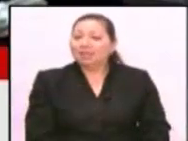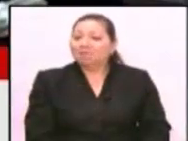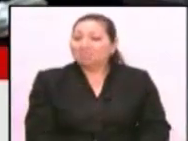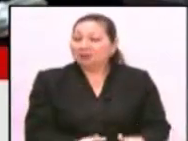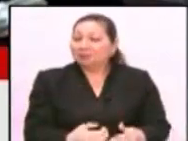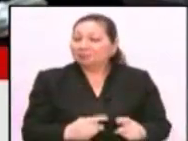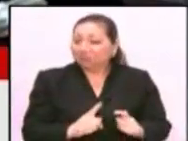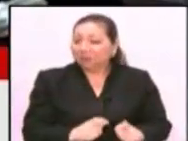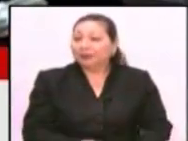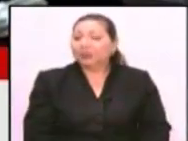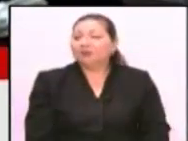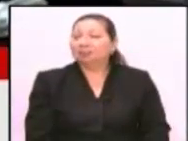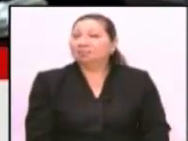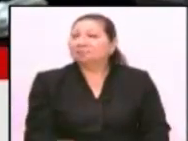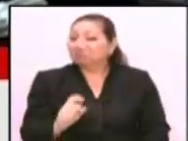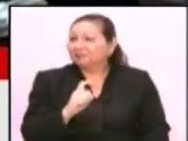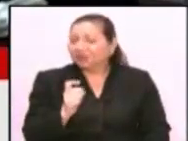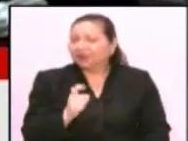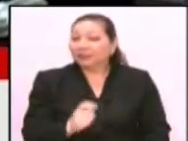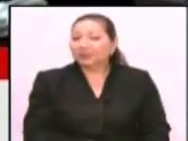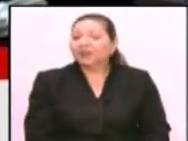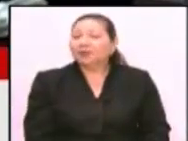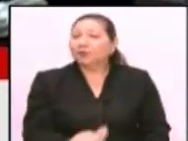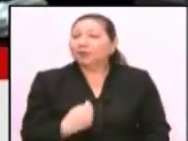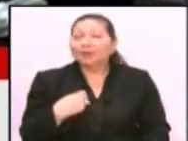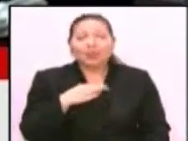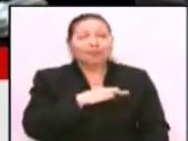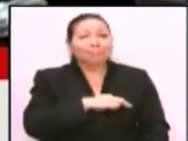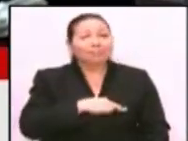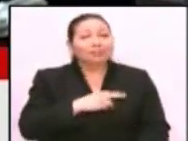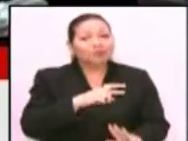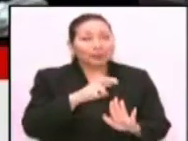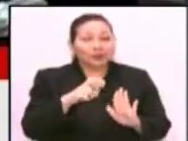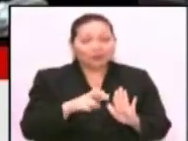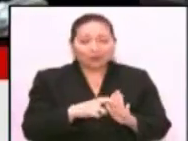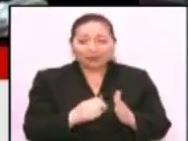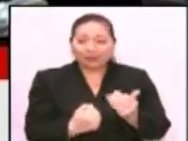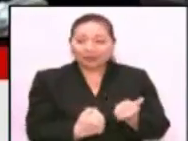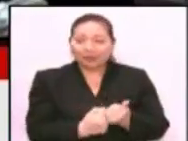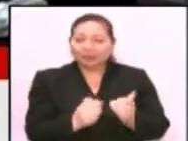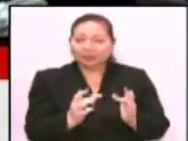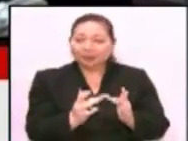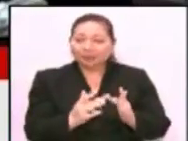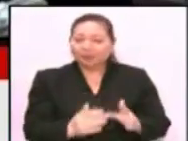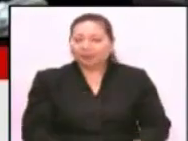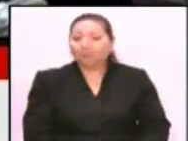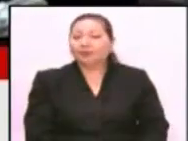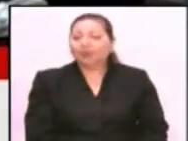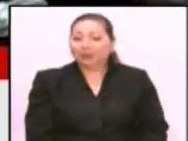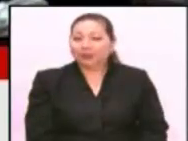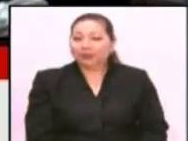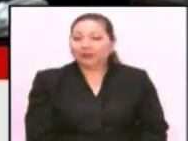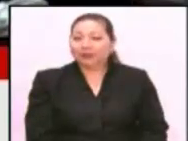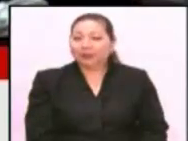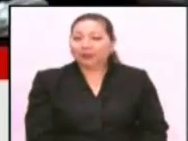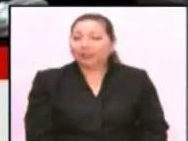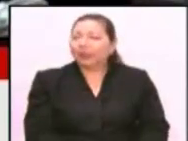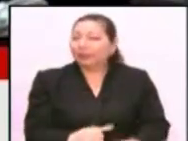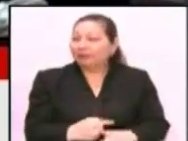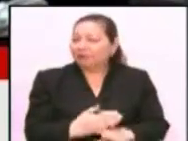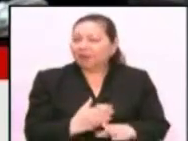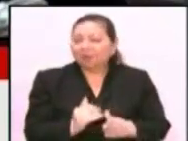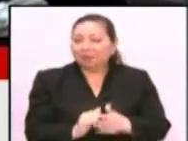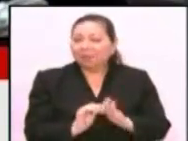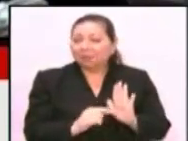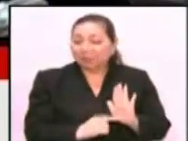empresa consultora también, pero sin fines de lucro. Nuestra misión es que los programas sociales tengan el mayor impacto posible. ¿Okay? Lo hacemos de diferentes formas,